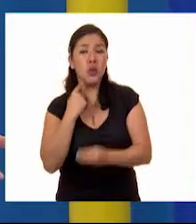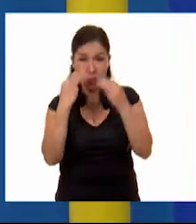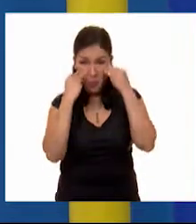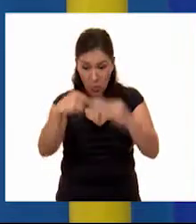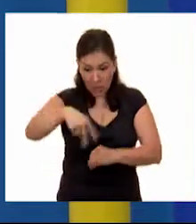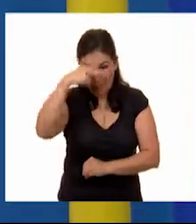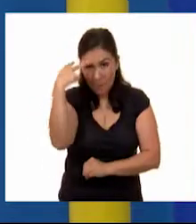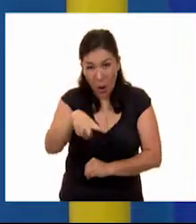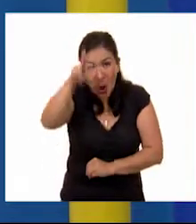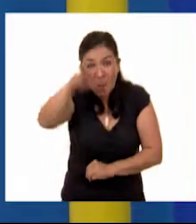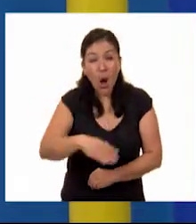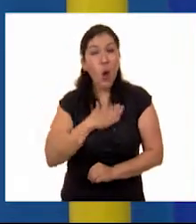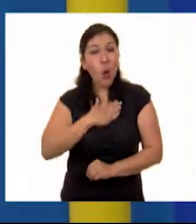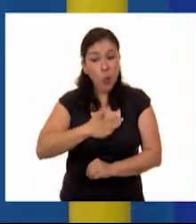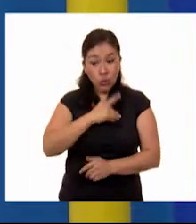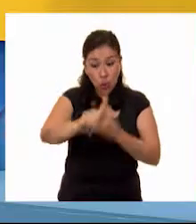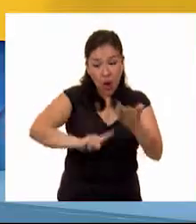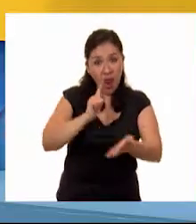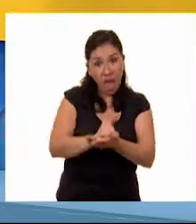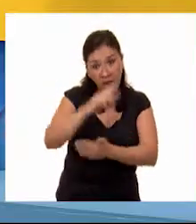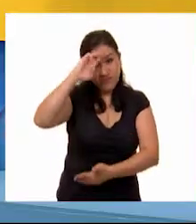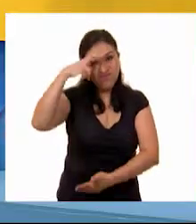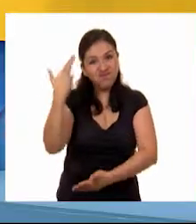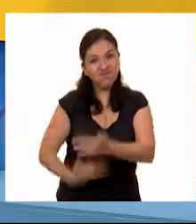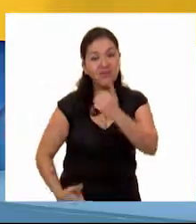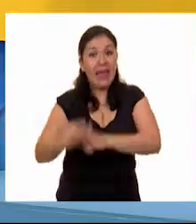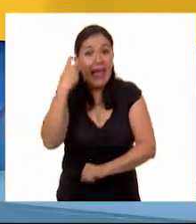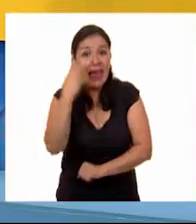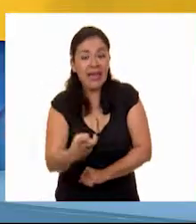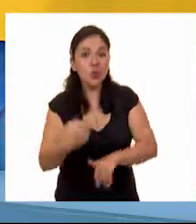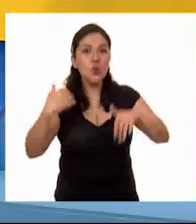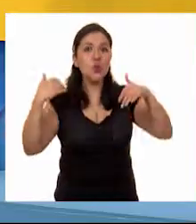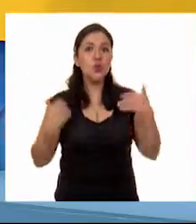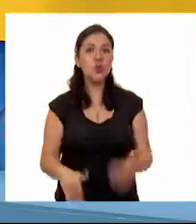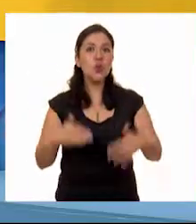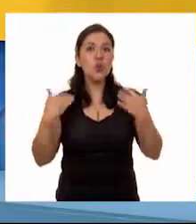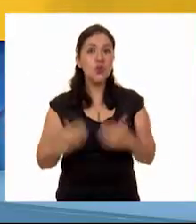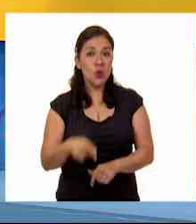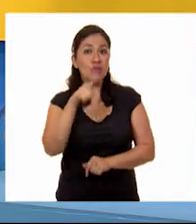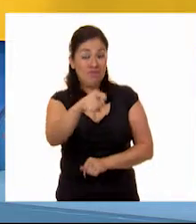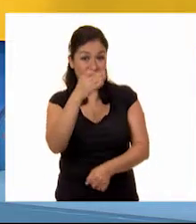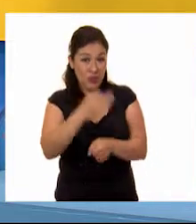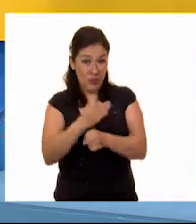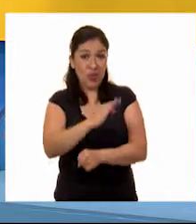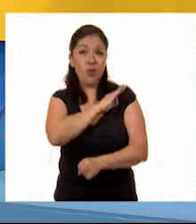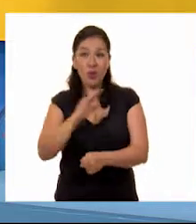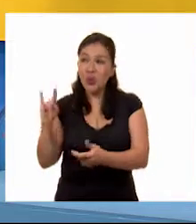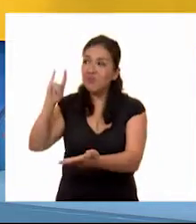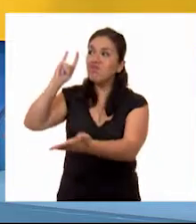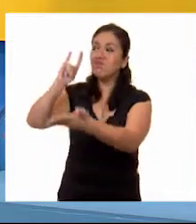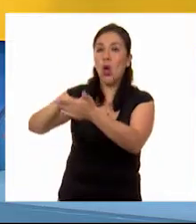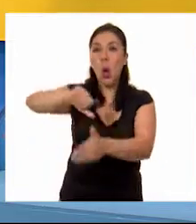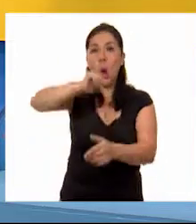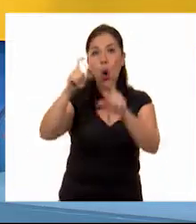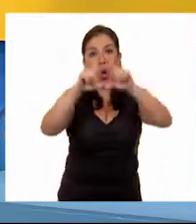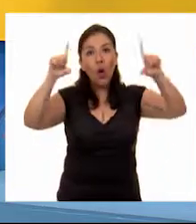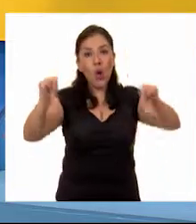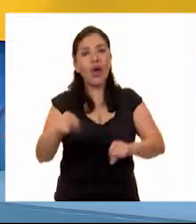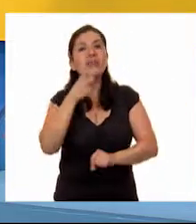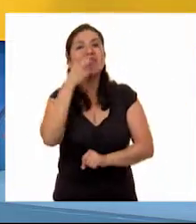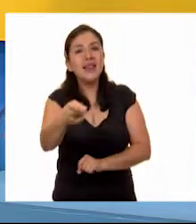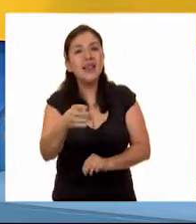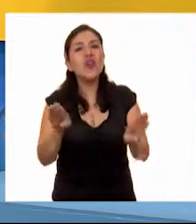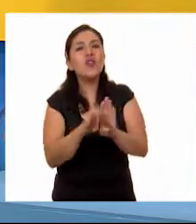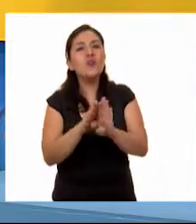no era un país realmente democrático. Eso es muy fuerte y me parece que es un buen momento para pegar nuestro cartel que indique